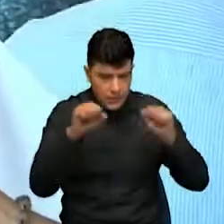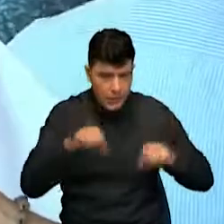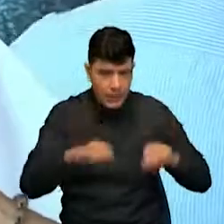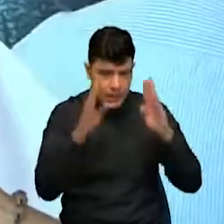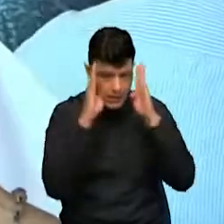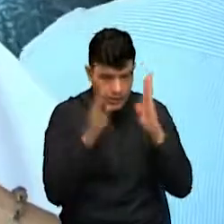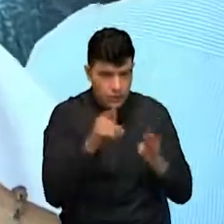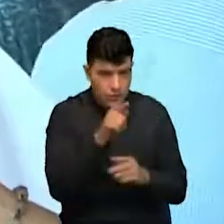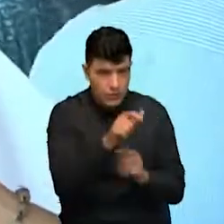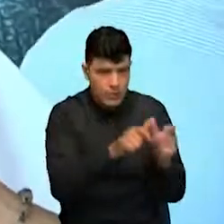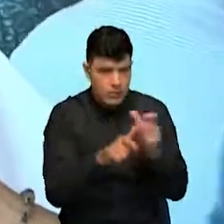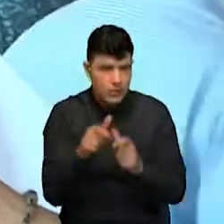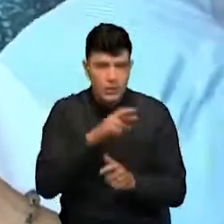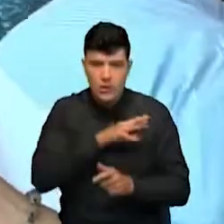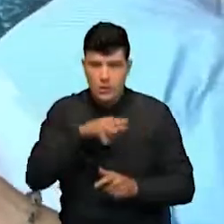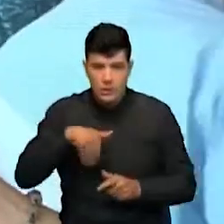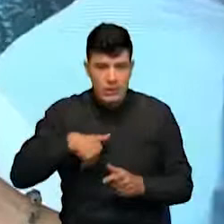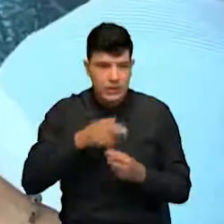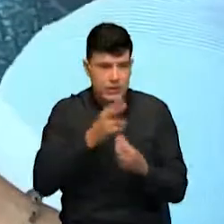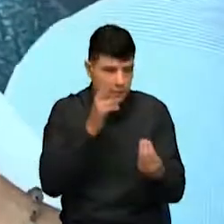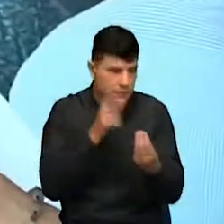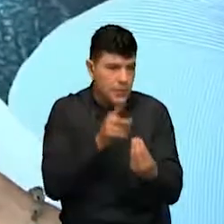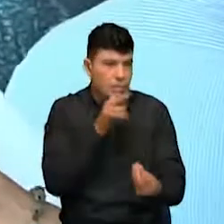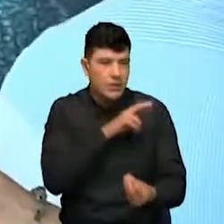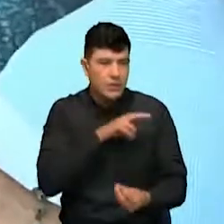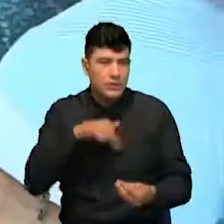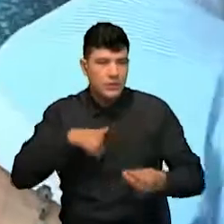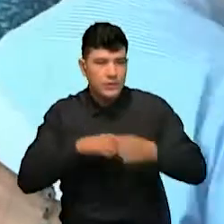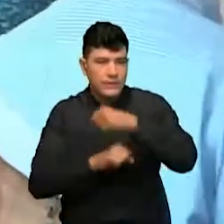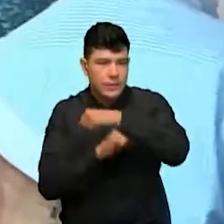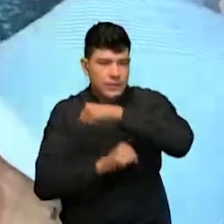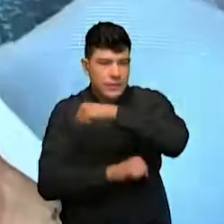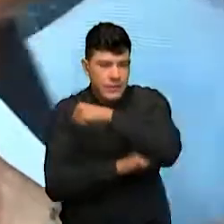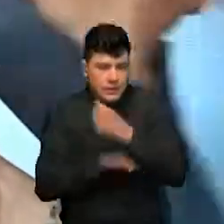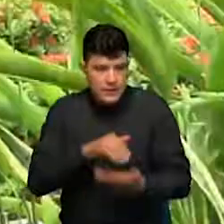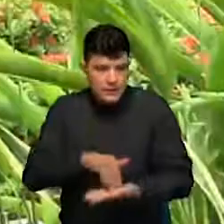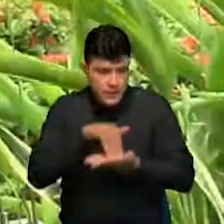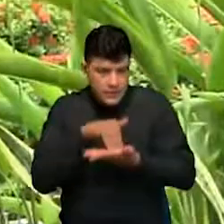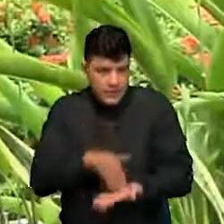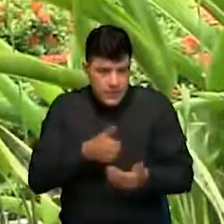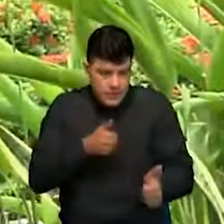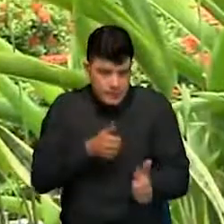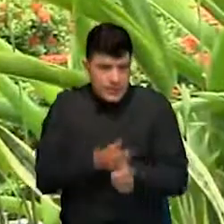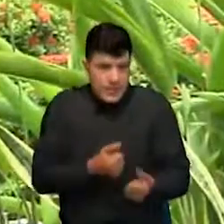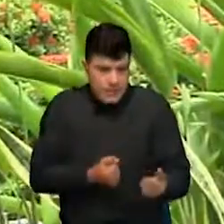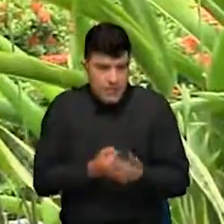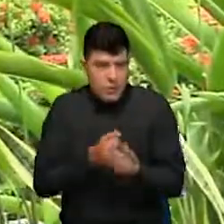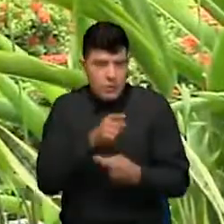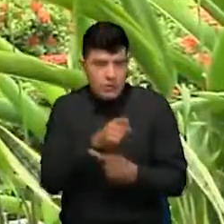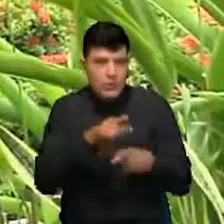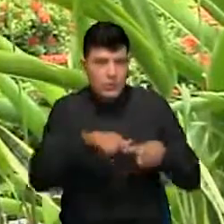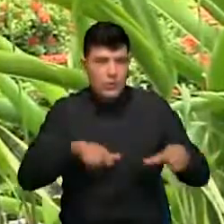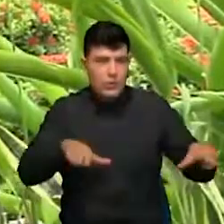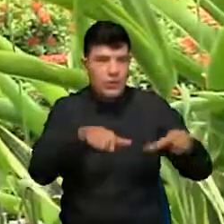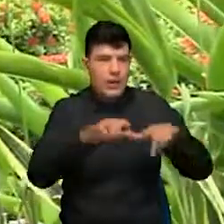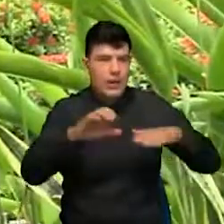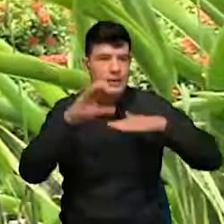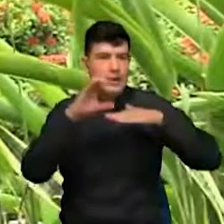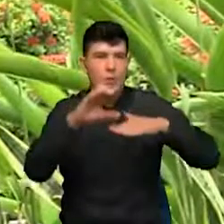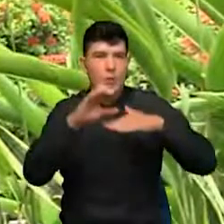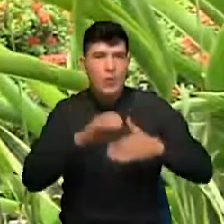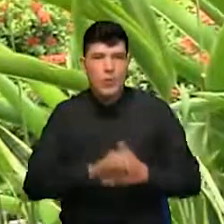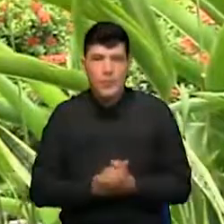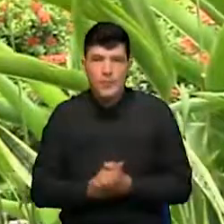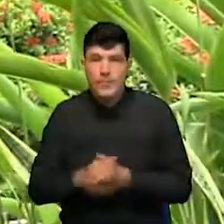a nuestras víctimas, hemos fortalecido la asistencia en el Catatumbo. Muy bien, en el evento se escucharon